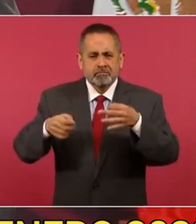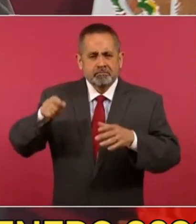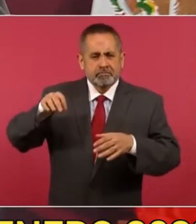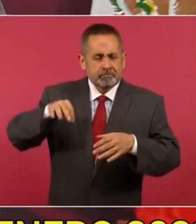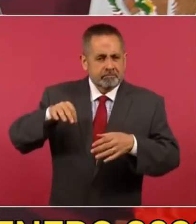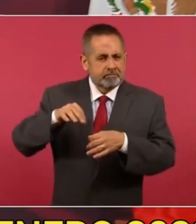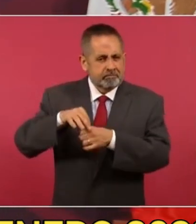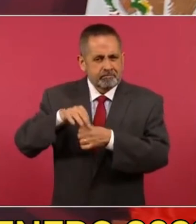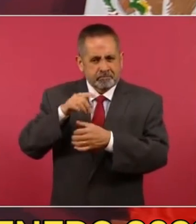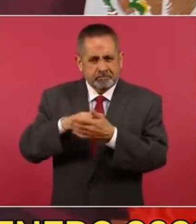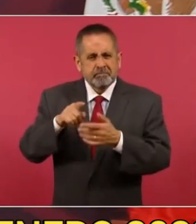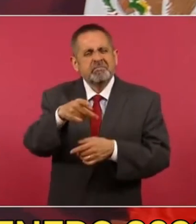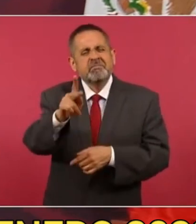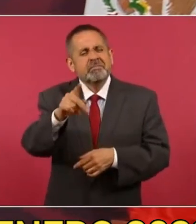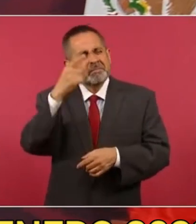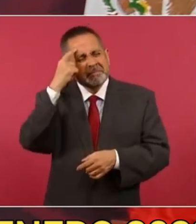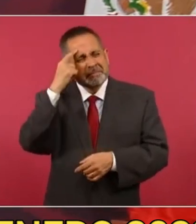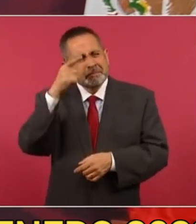muñequito